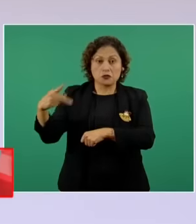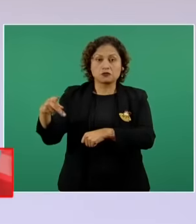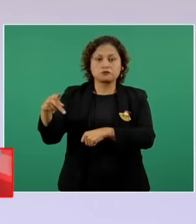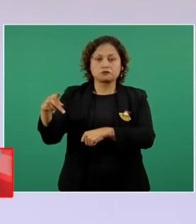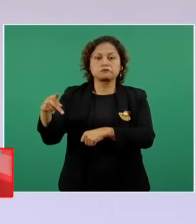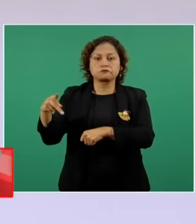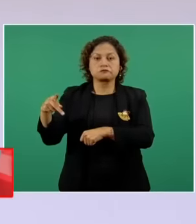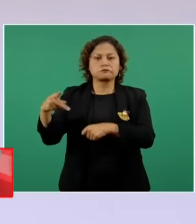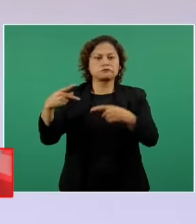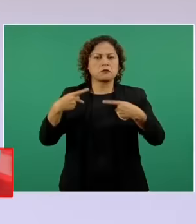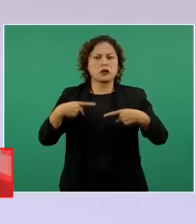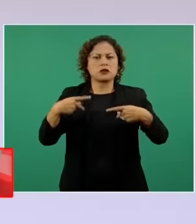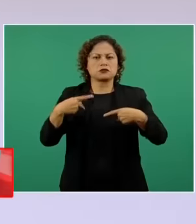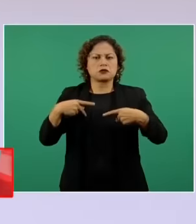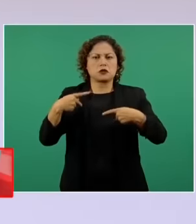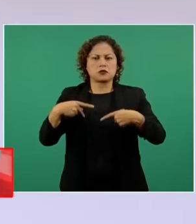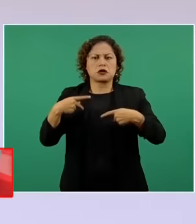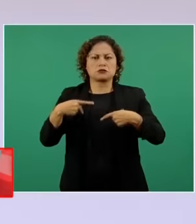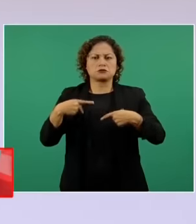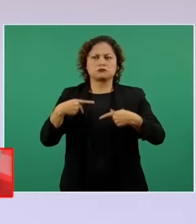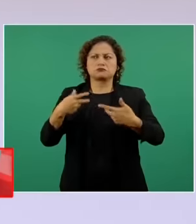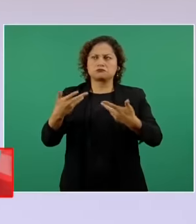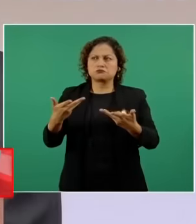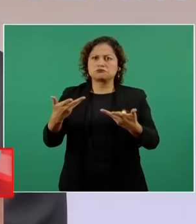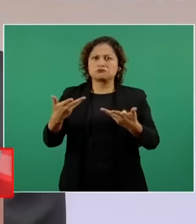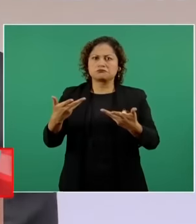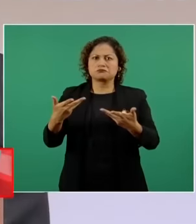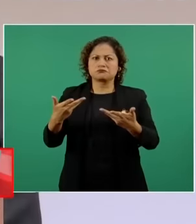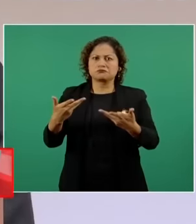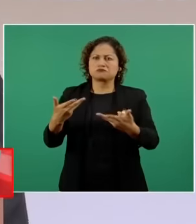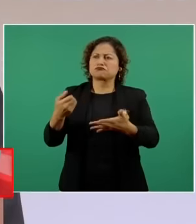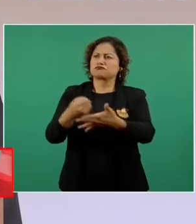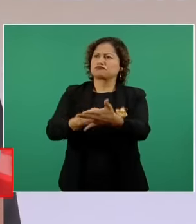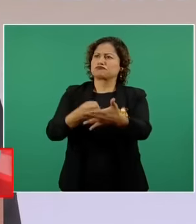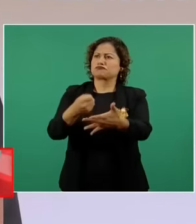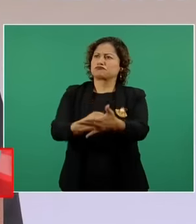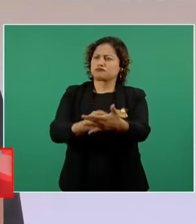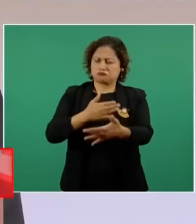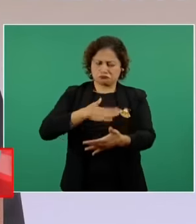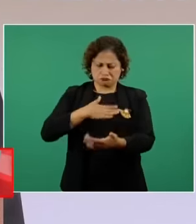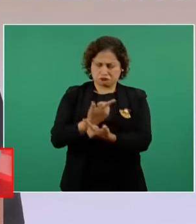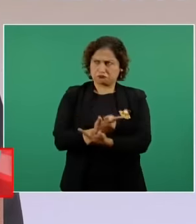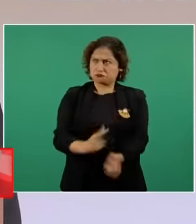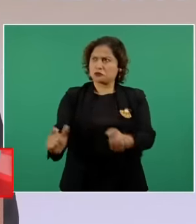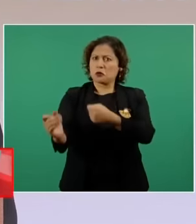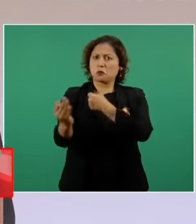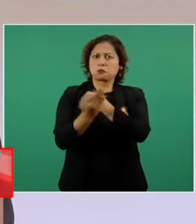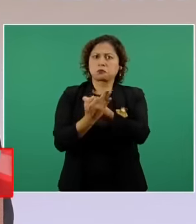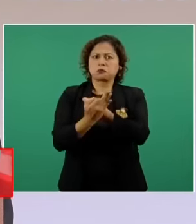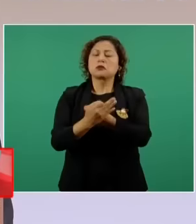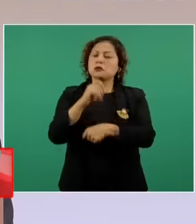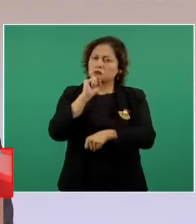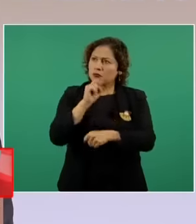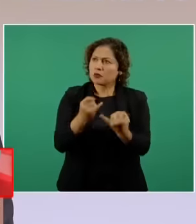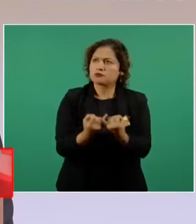defender con dignidad su derecho a vivir libres e